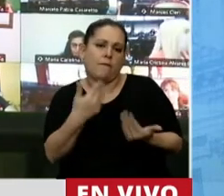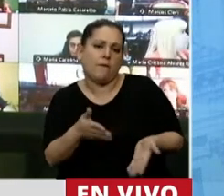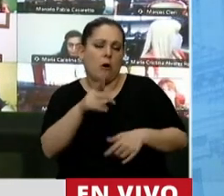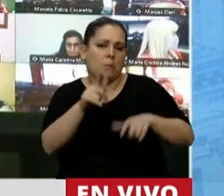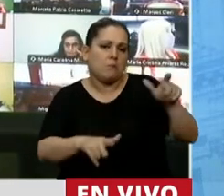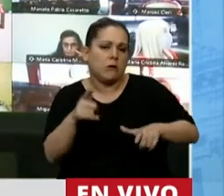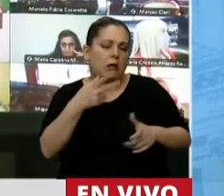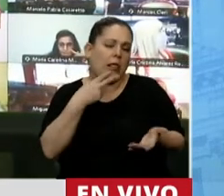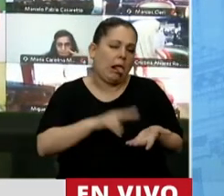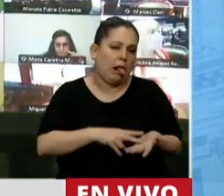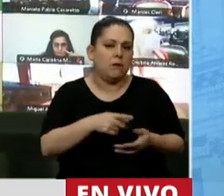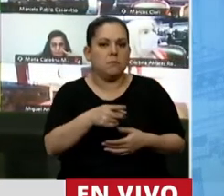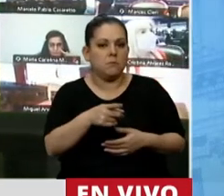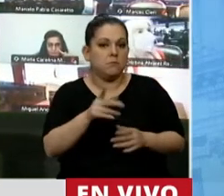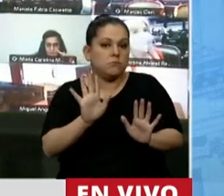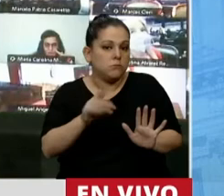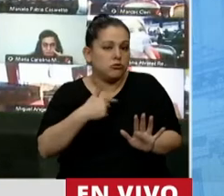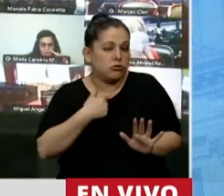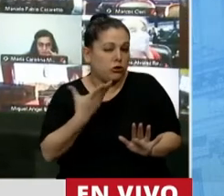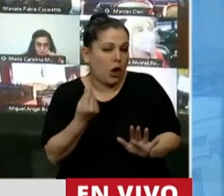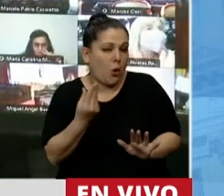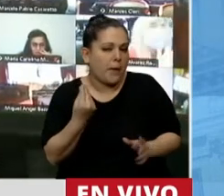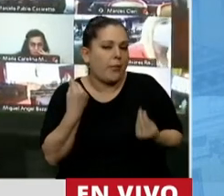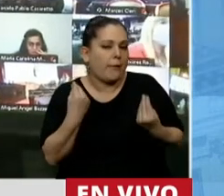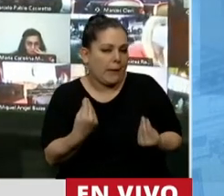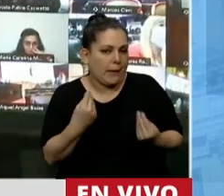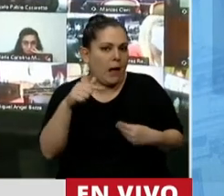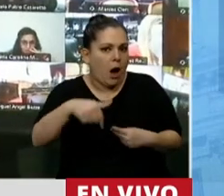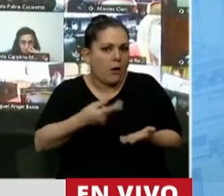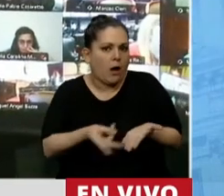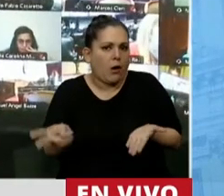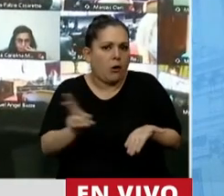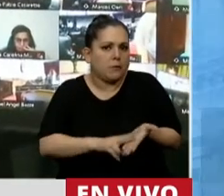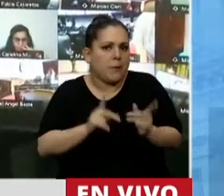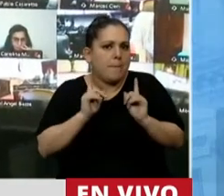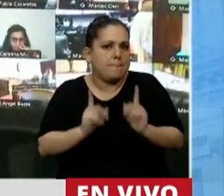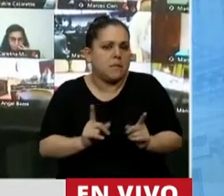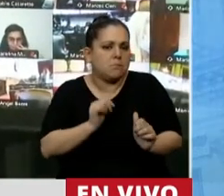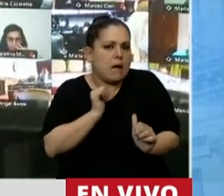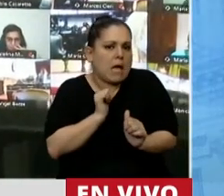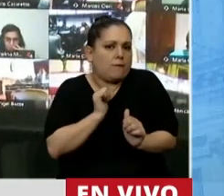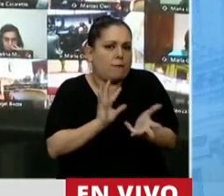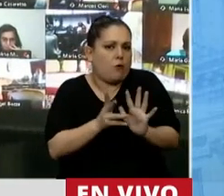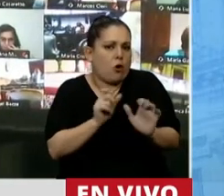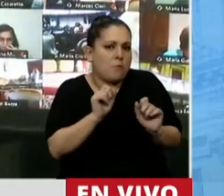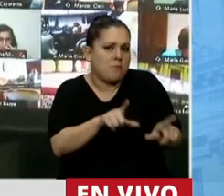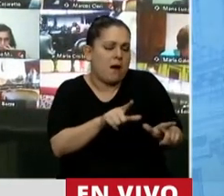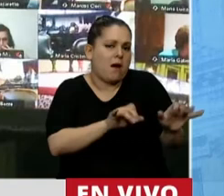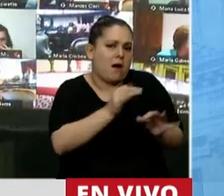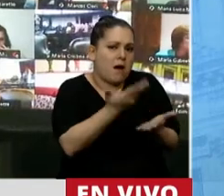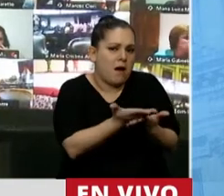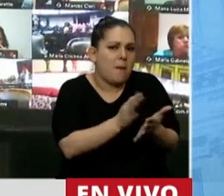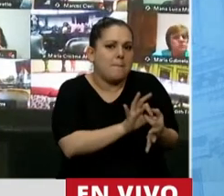tributario. Yo temo que aquí estemos repitiendo la misma historia, pero en materia